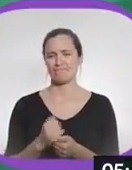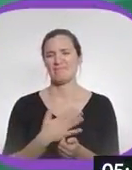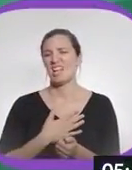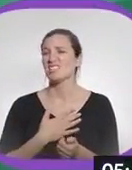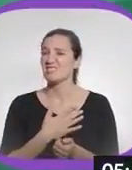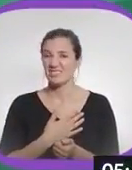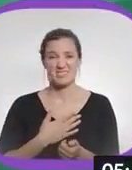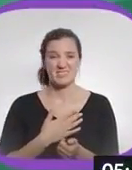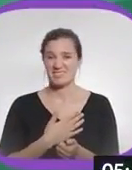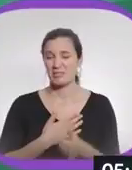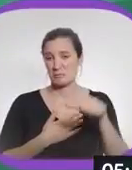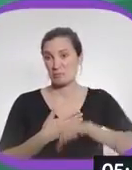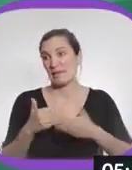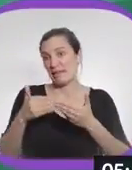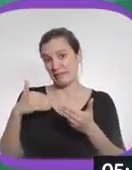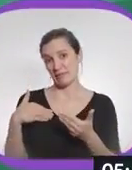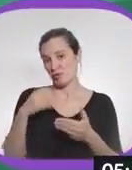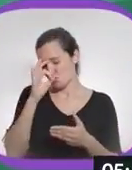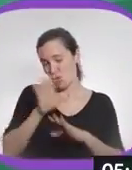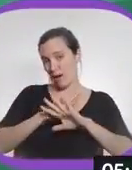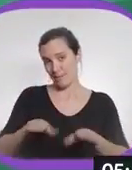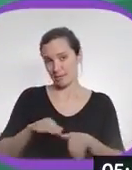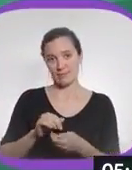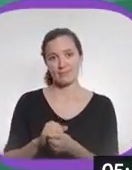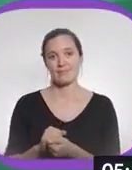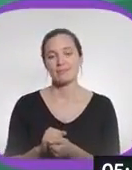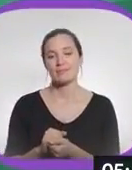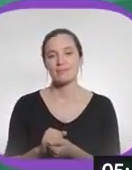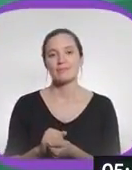¡Siento haberme dado por vencido, Sparky! ¡Jamás lo volveré a hacer!